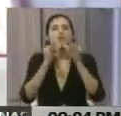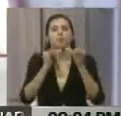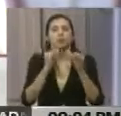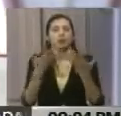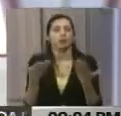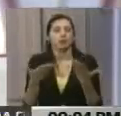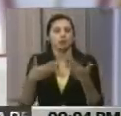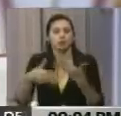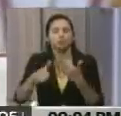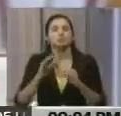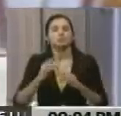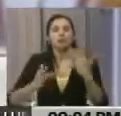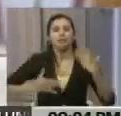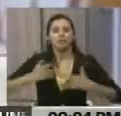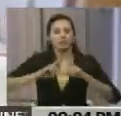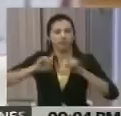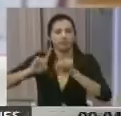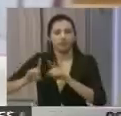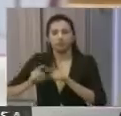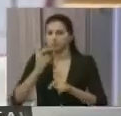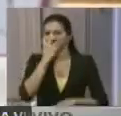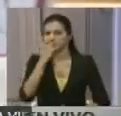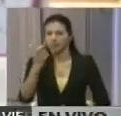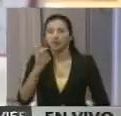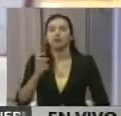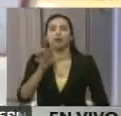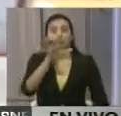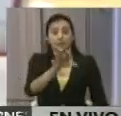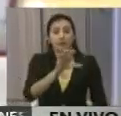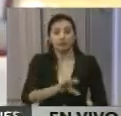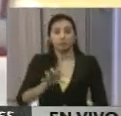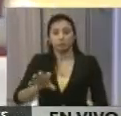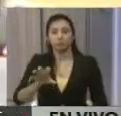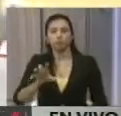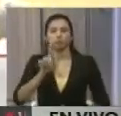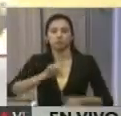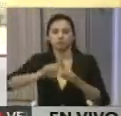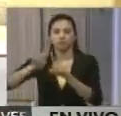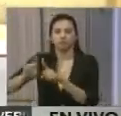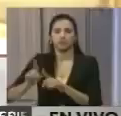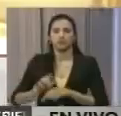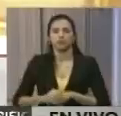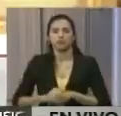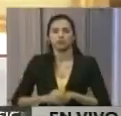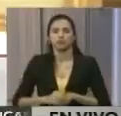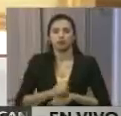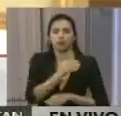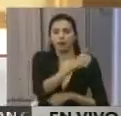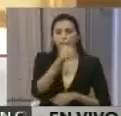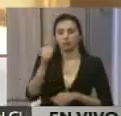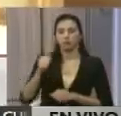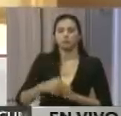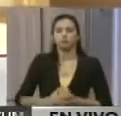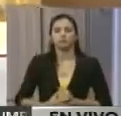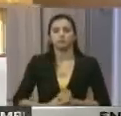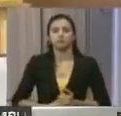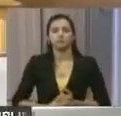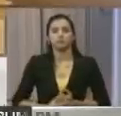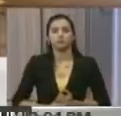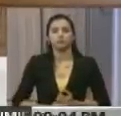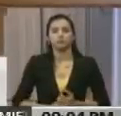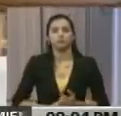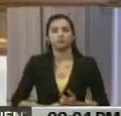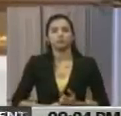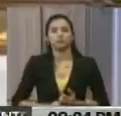acerca de las distintas actividades, van a visitar los estados de nuestro país, de acuerdo al perfil de cada uno de ellos. Y bueno,